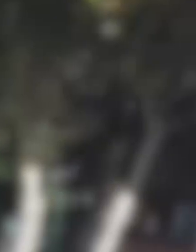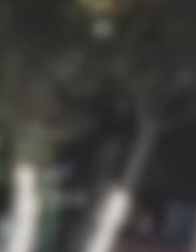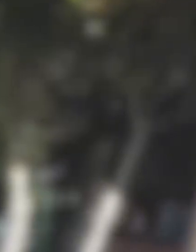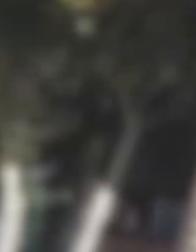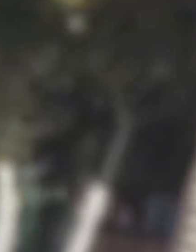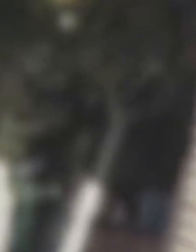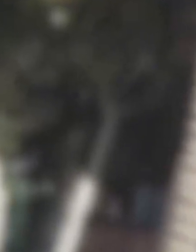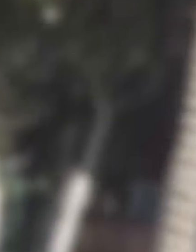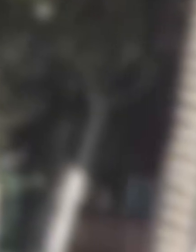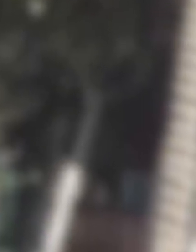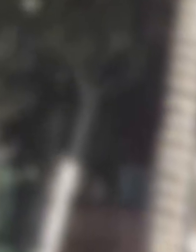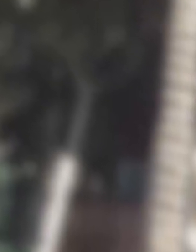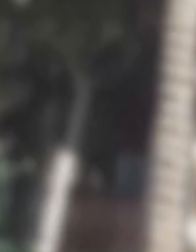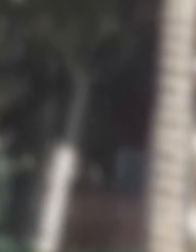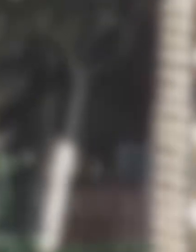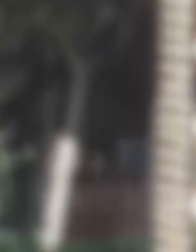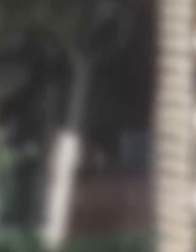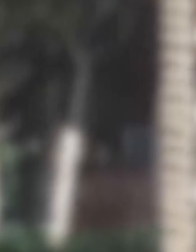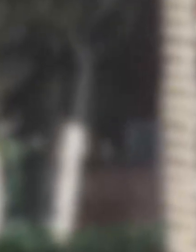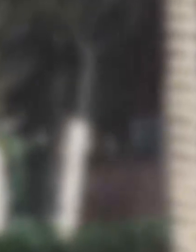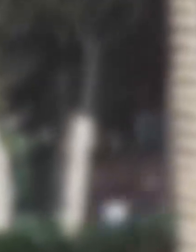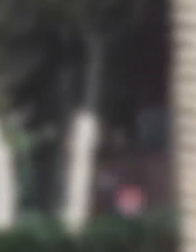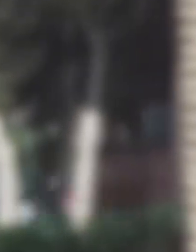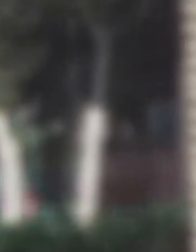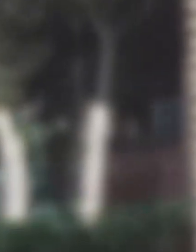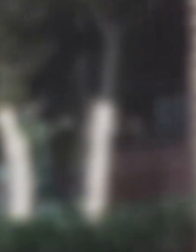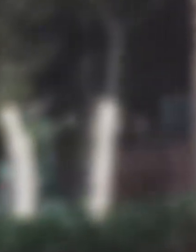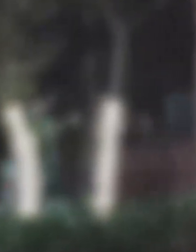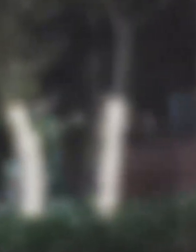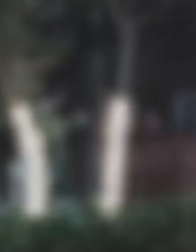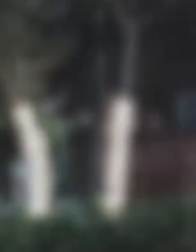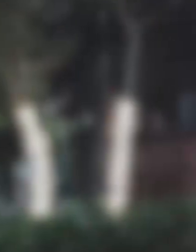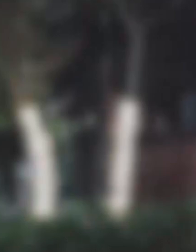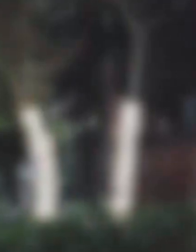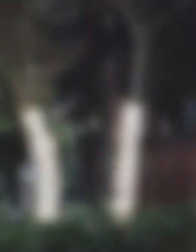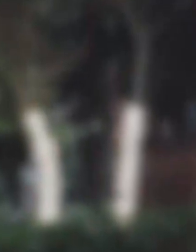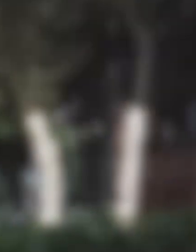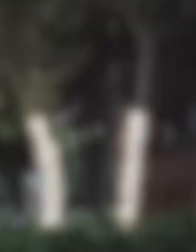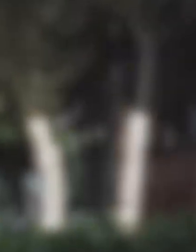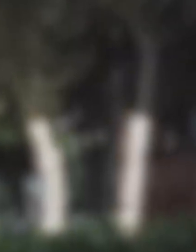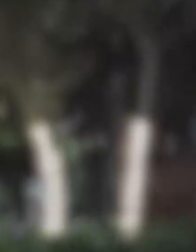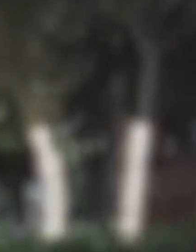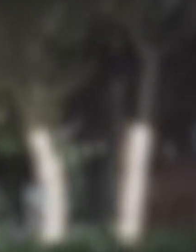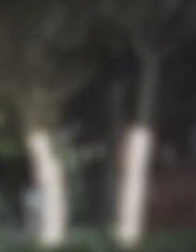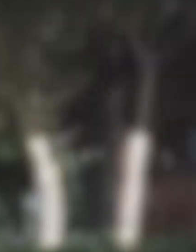Pasamos de decir un te quiero a dar un fuerte abrazo.